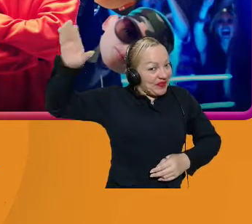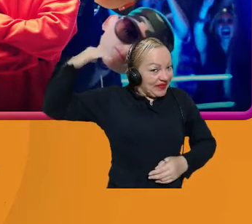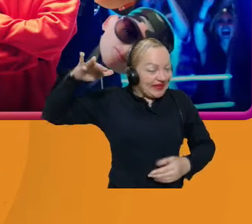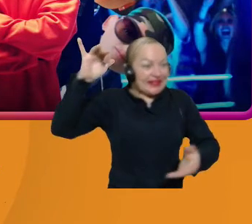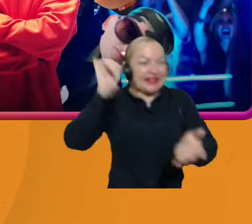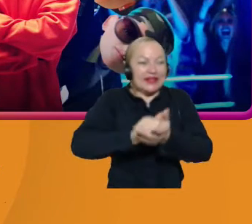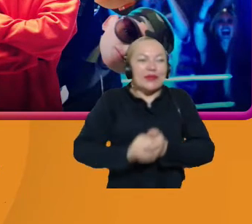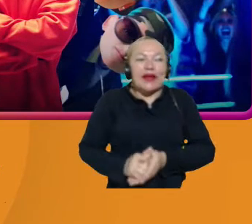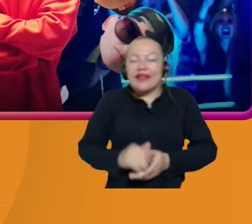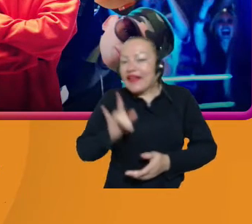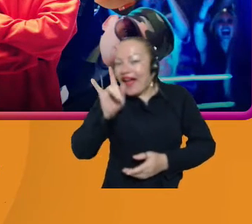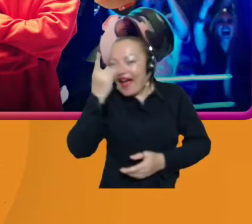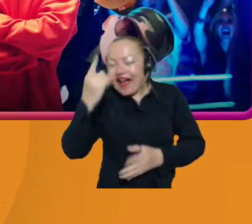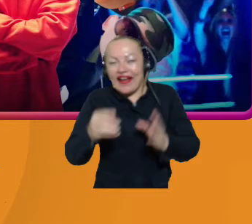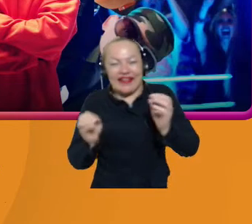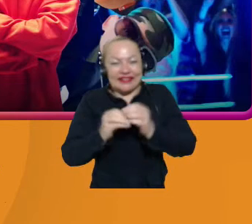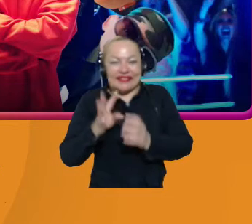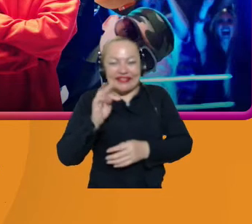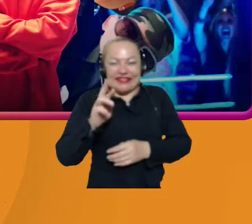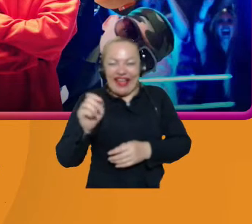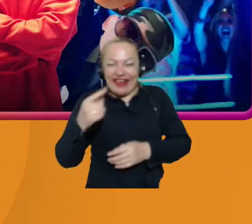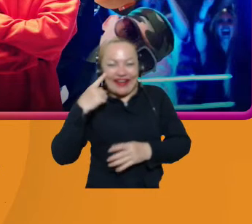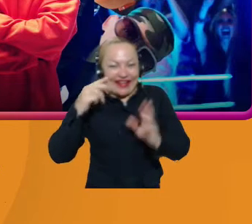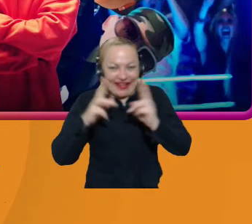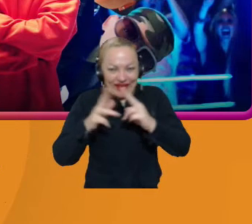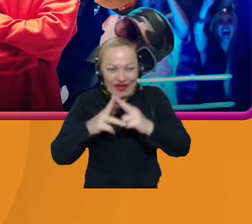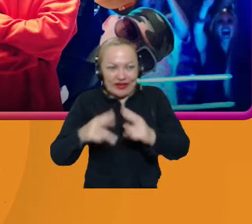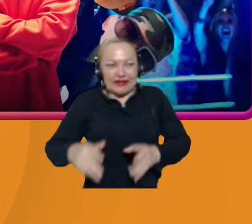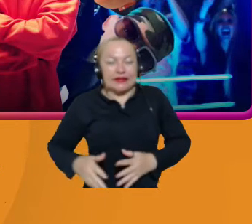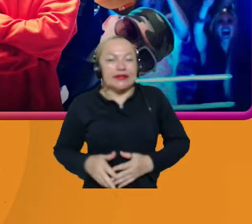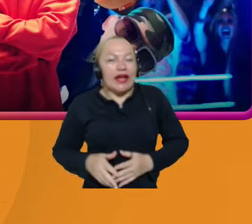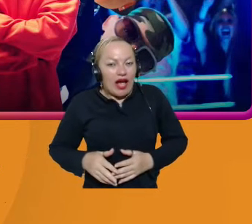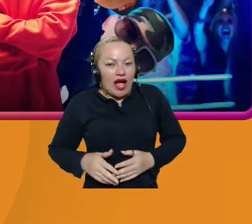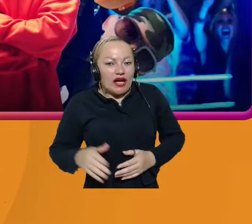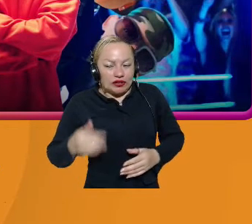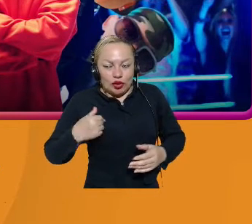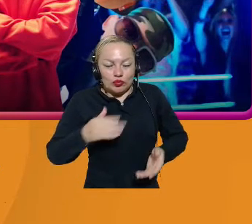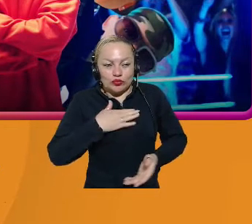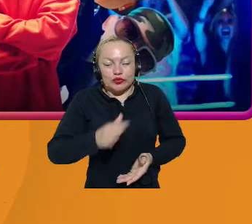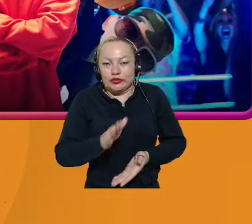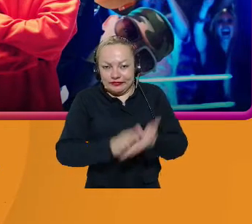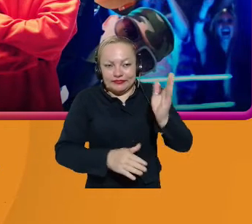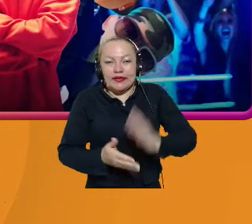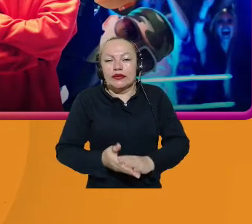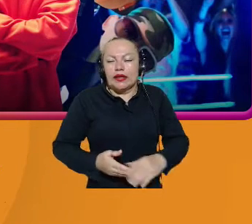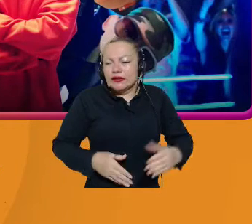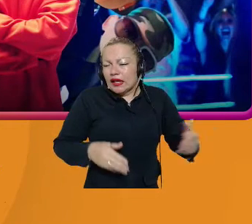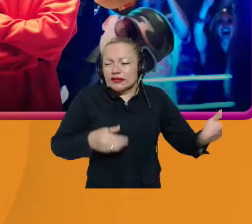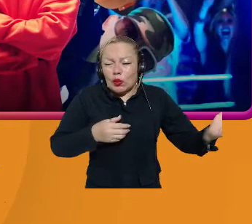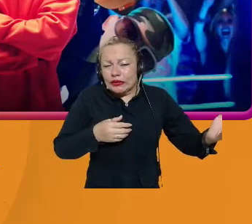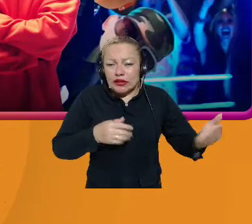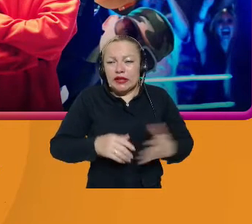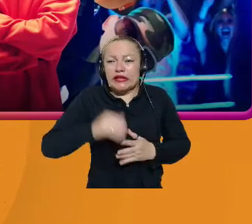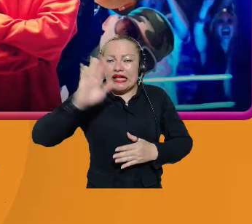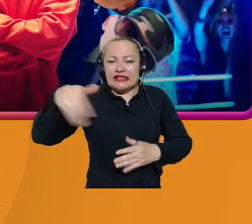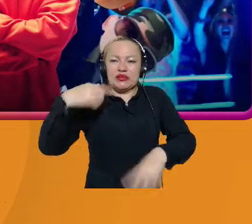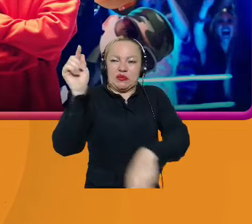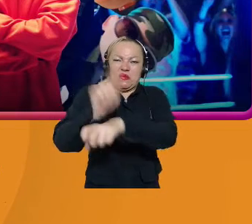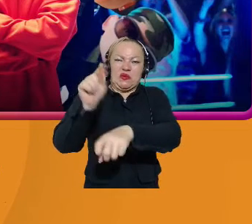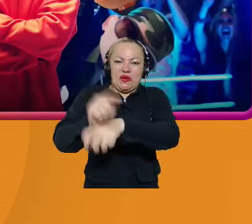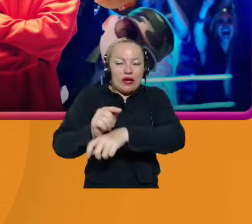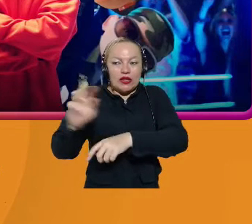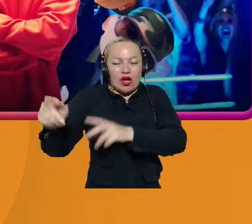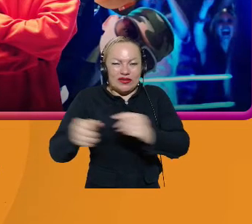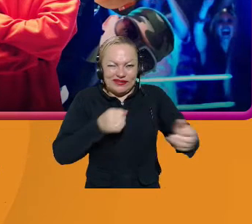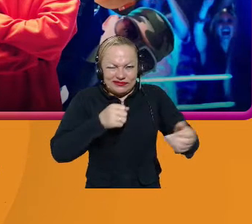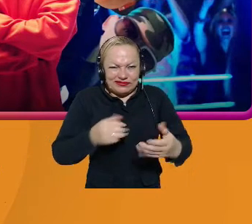eran en algo que se llamaba la tiradera, que era, salgo a cantar, pero le voy echando vainas o le voy tirando pullas a otro.